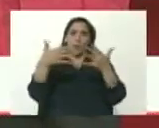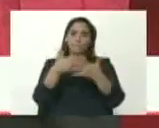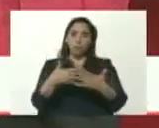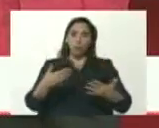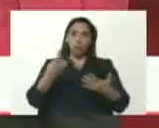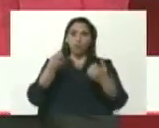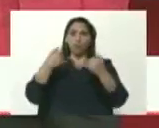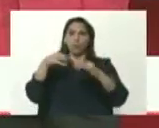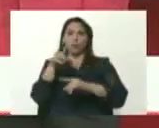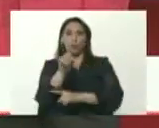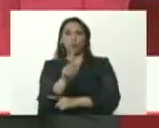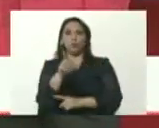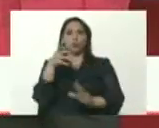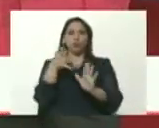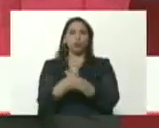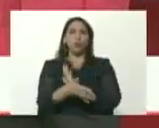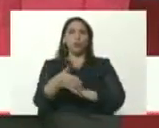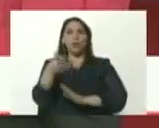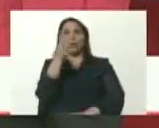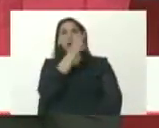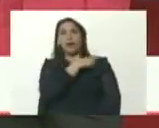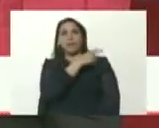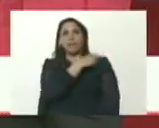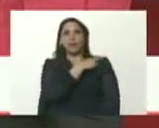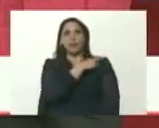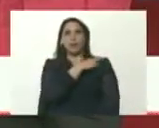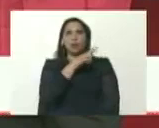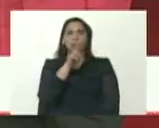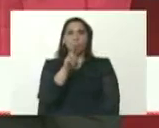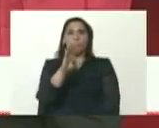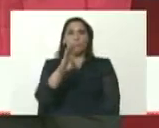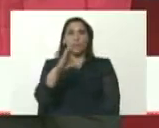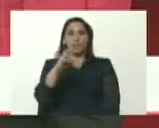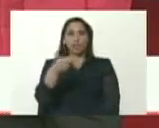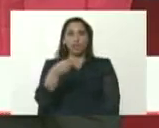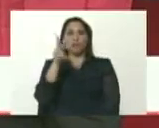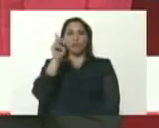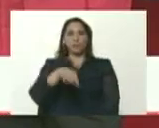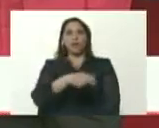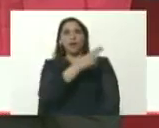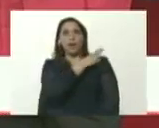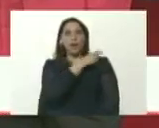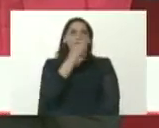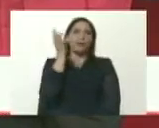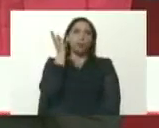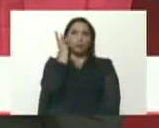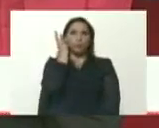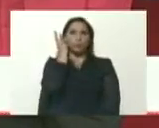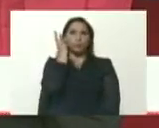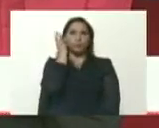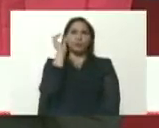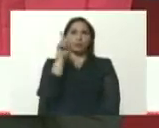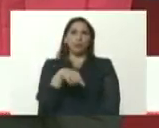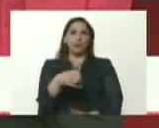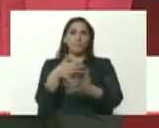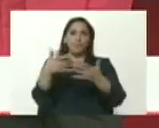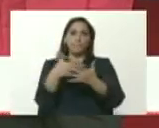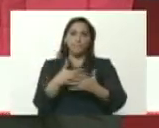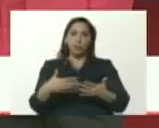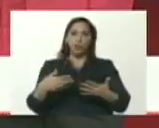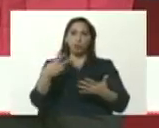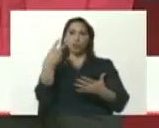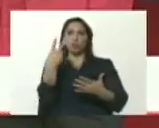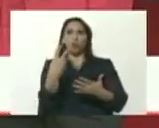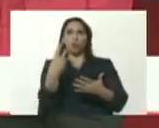uno, que tiene que ver con los jefes de VC y jefas de VC, igualmente en la planilla número dos, que